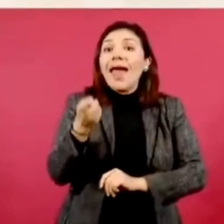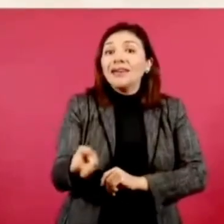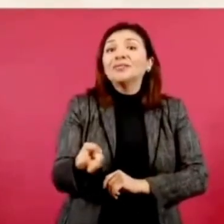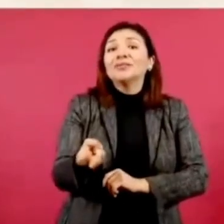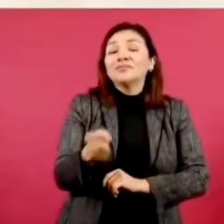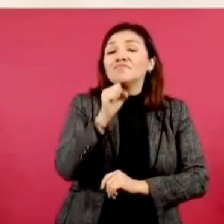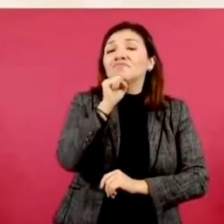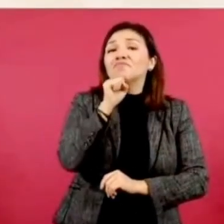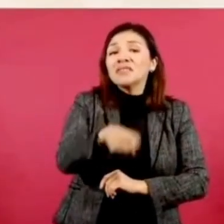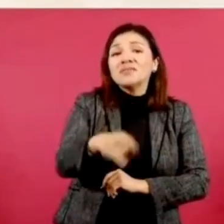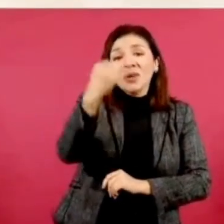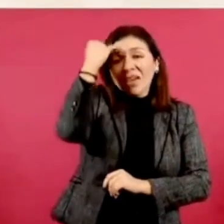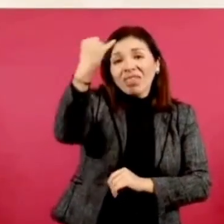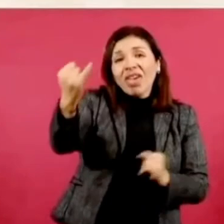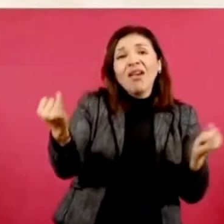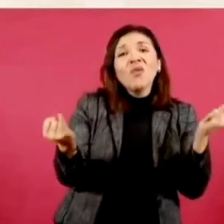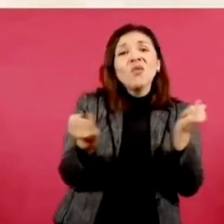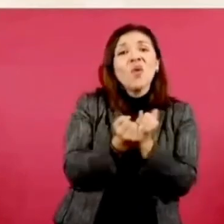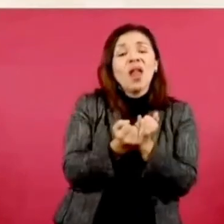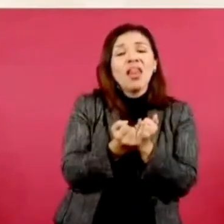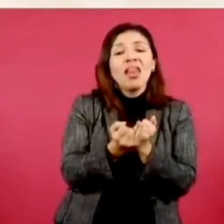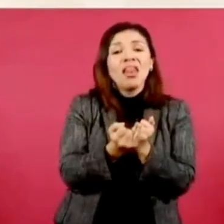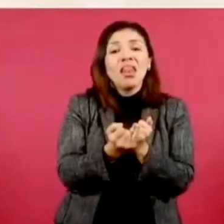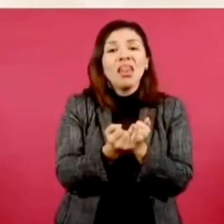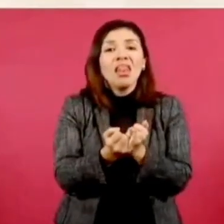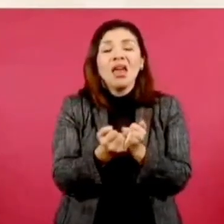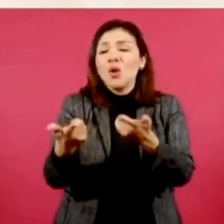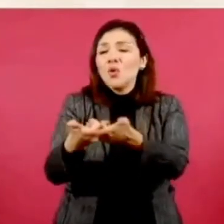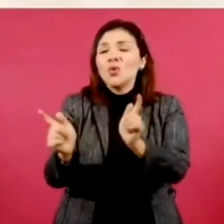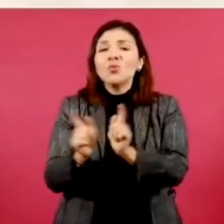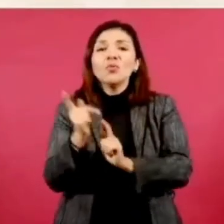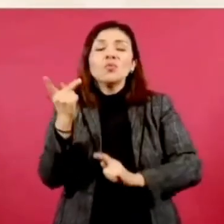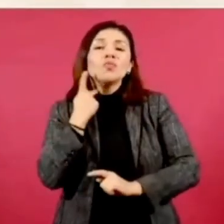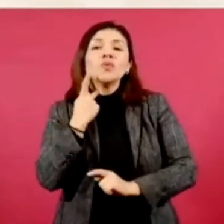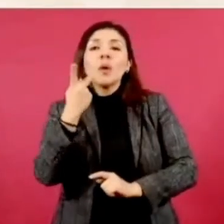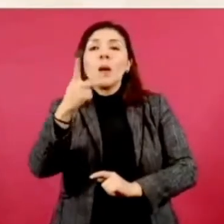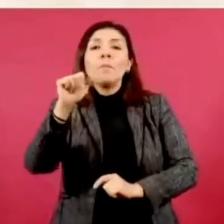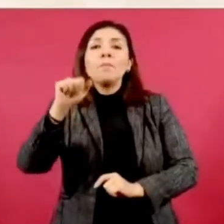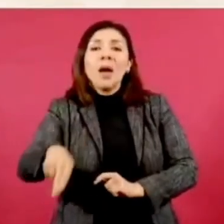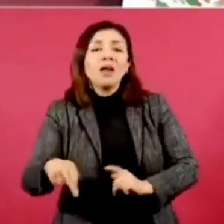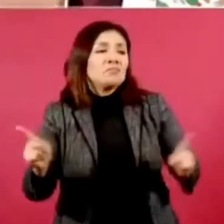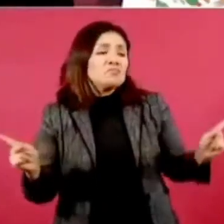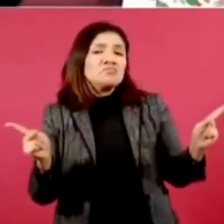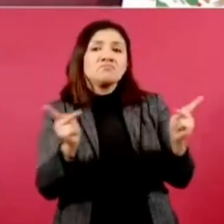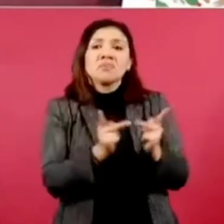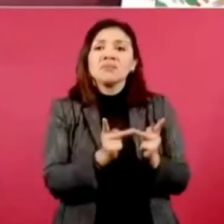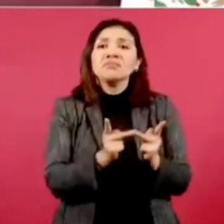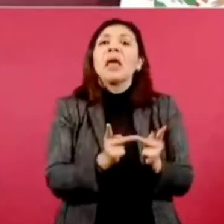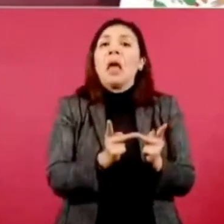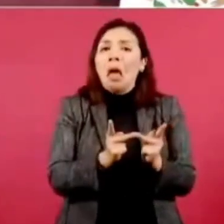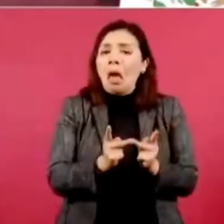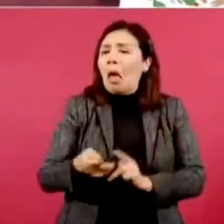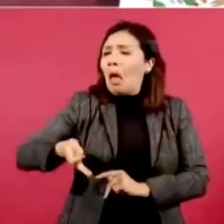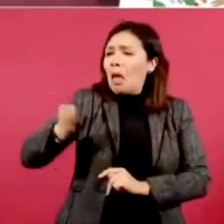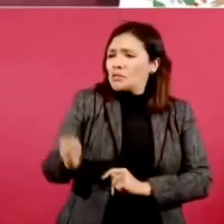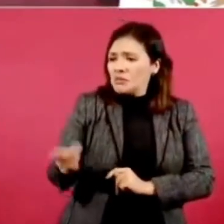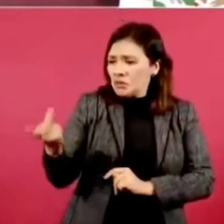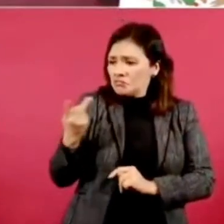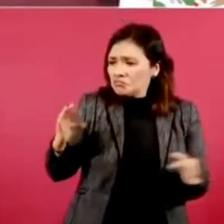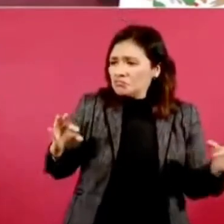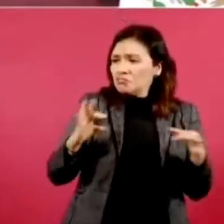plenamente con el PAN. Y también hacen una alianza política.